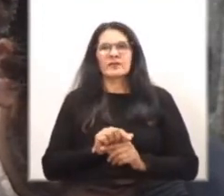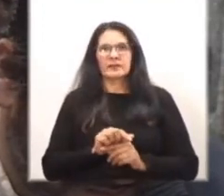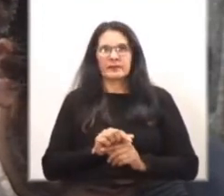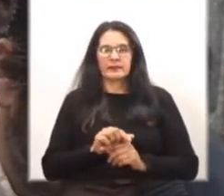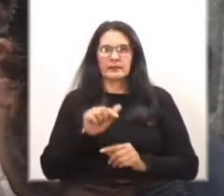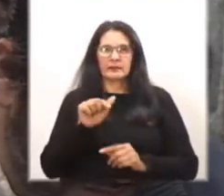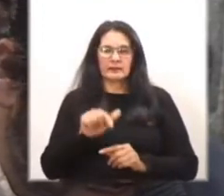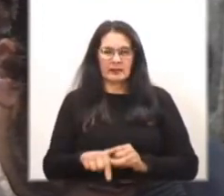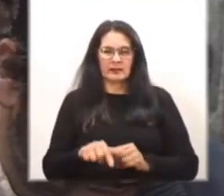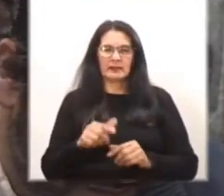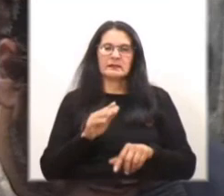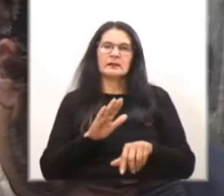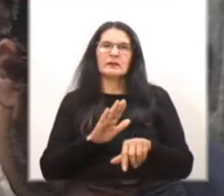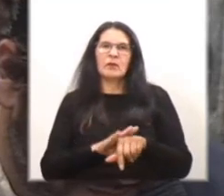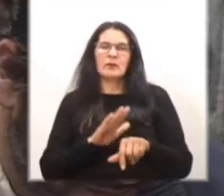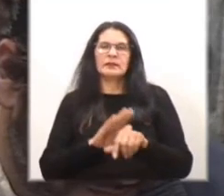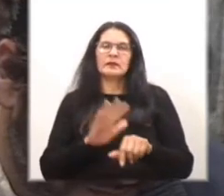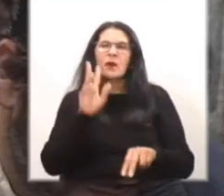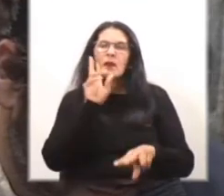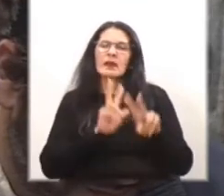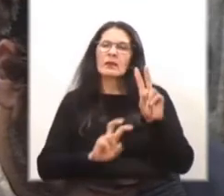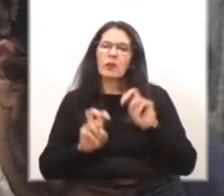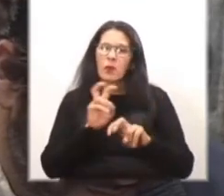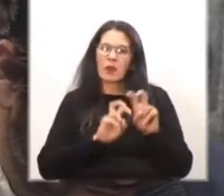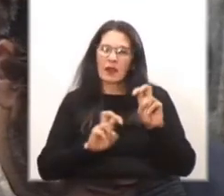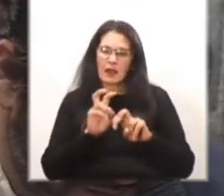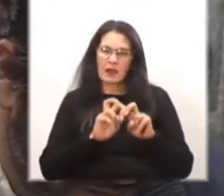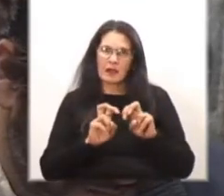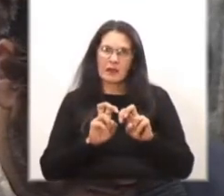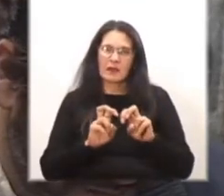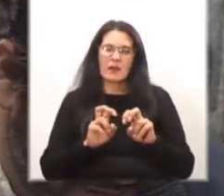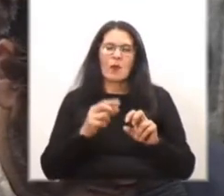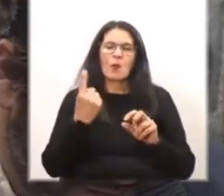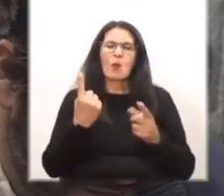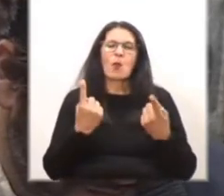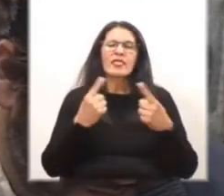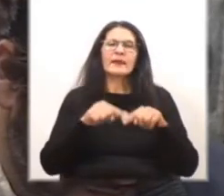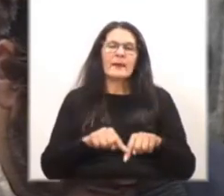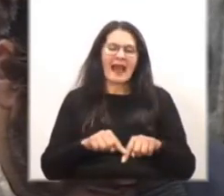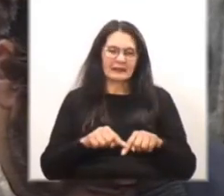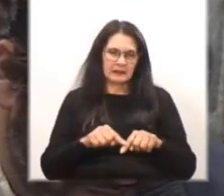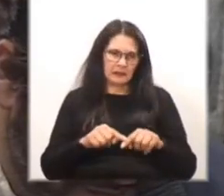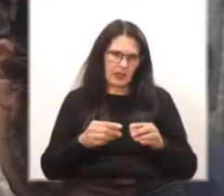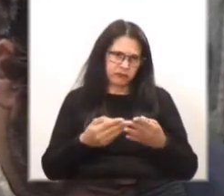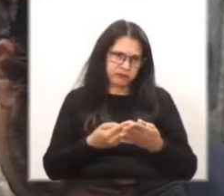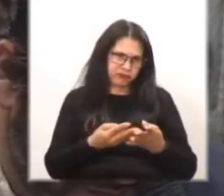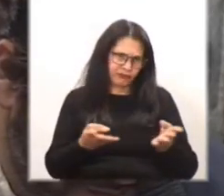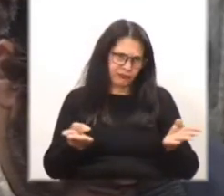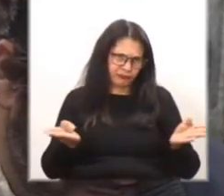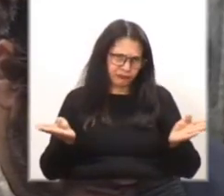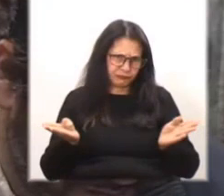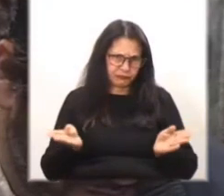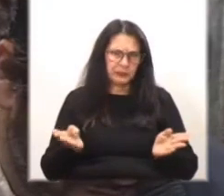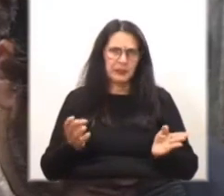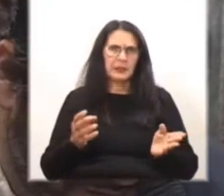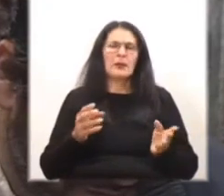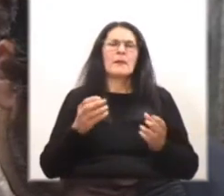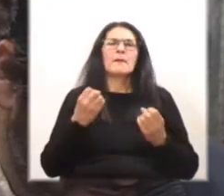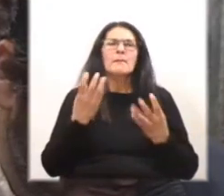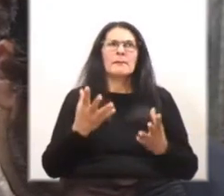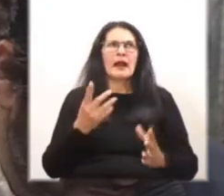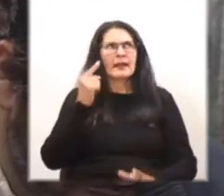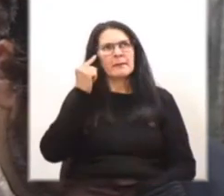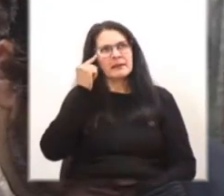esta instancia en la que buscamos contribuir con un debate amplio que lleve hacia una reflexión